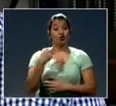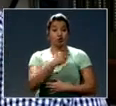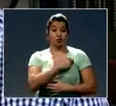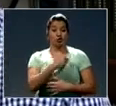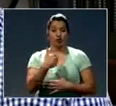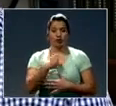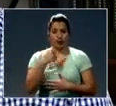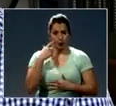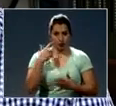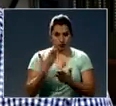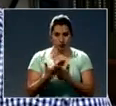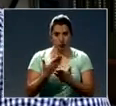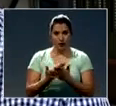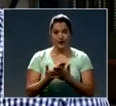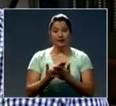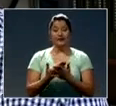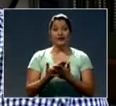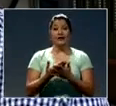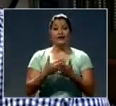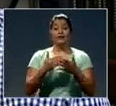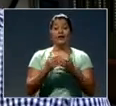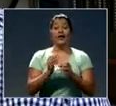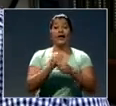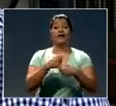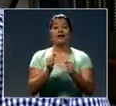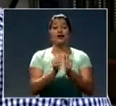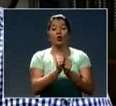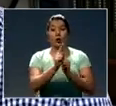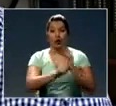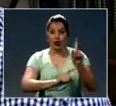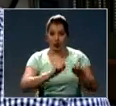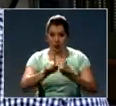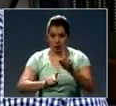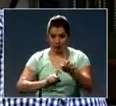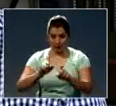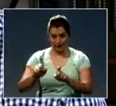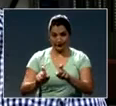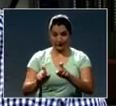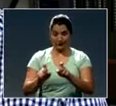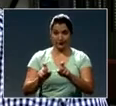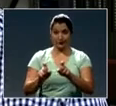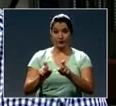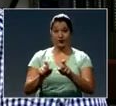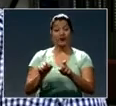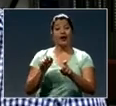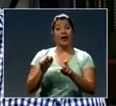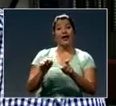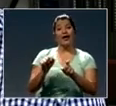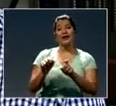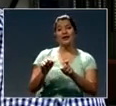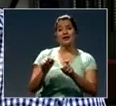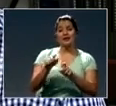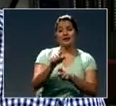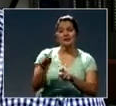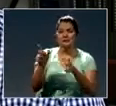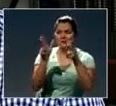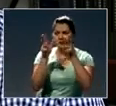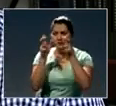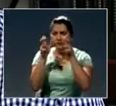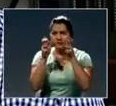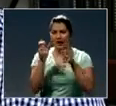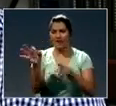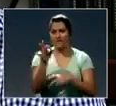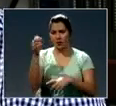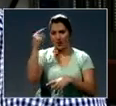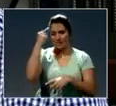hacen a empresarios y consumidores que estas expectativas están en un rango pesimista y esto ha